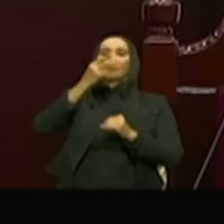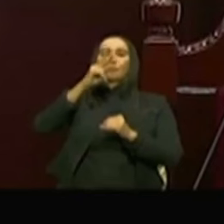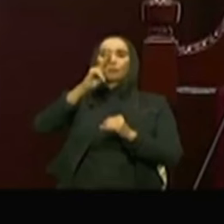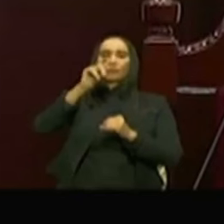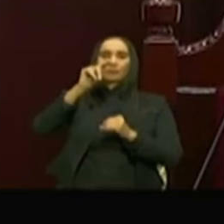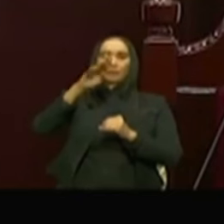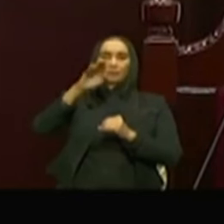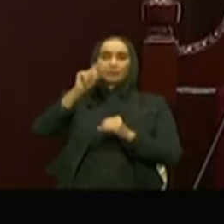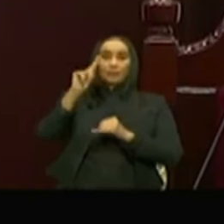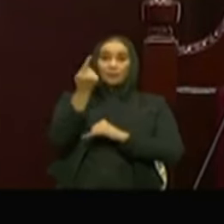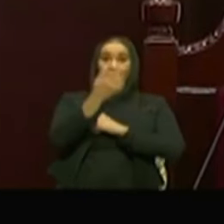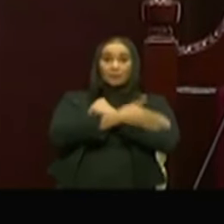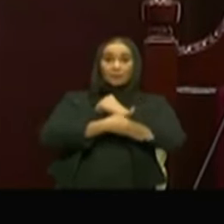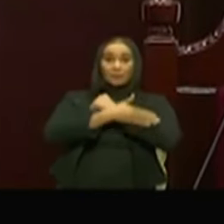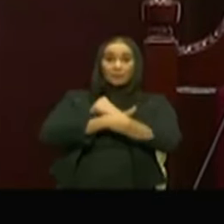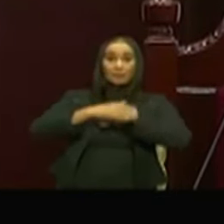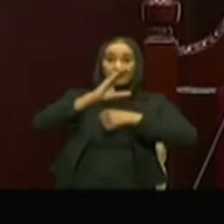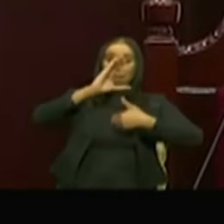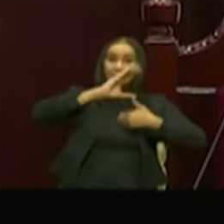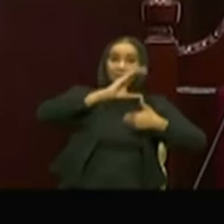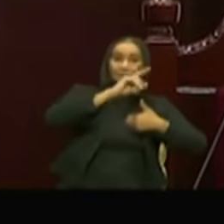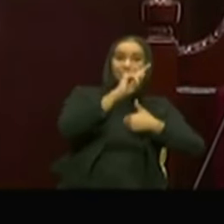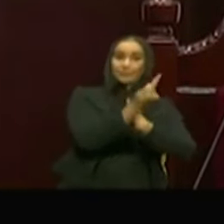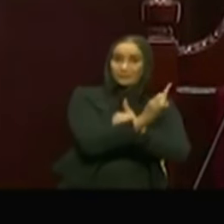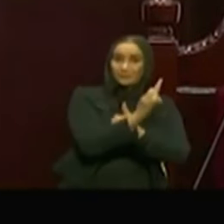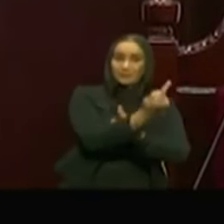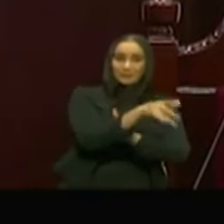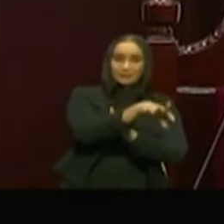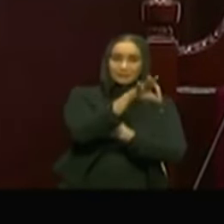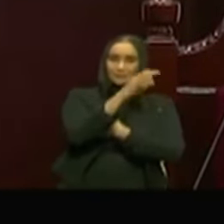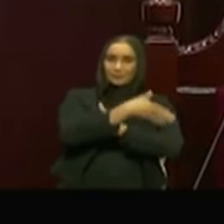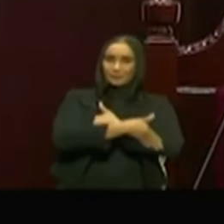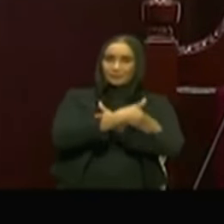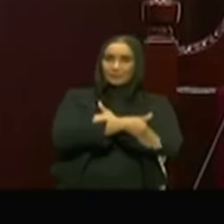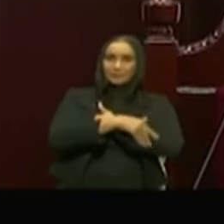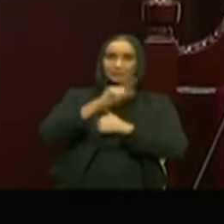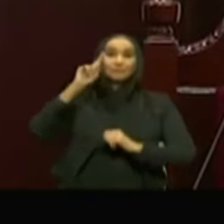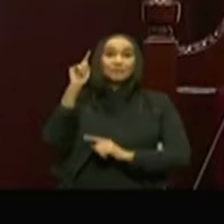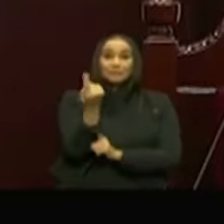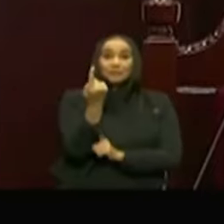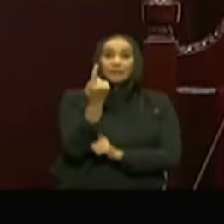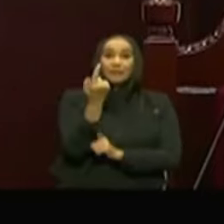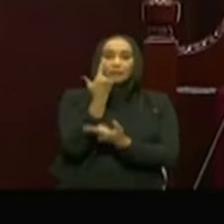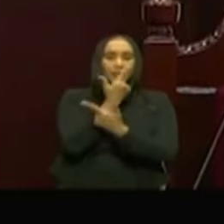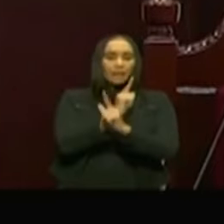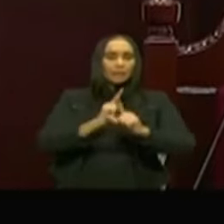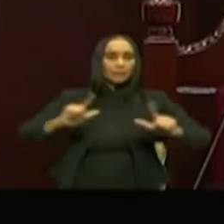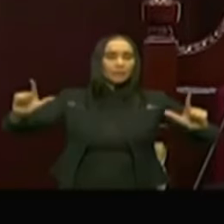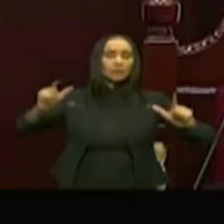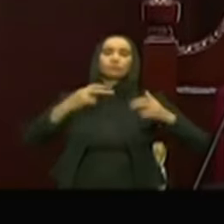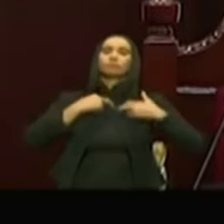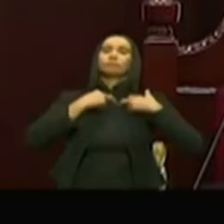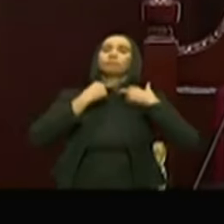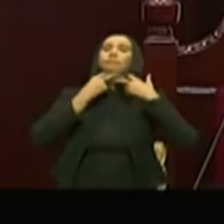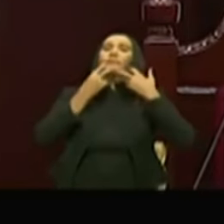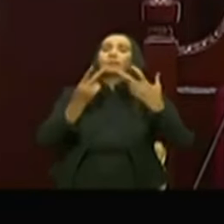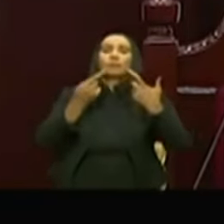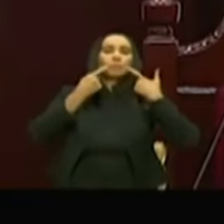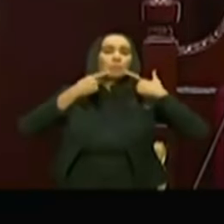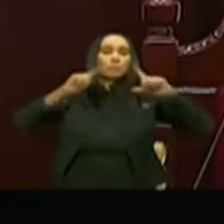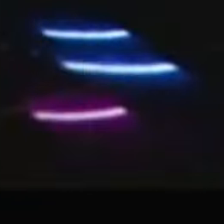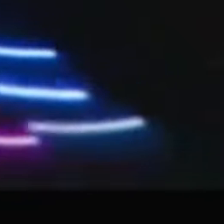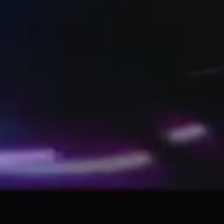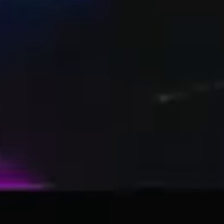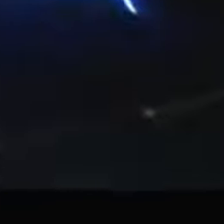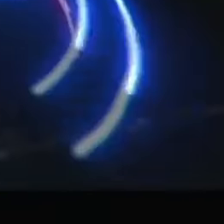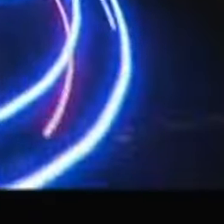el primer país del continente, el primer país del continente por primera vez en libertad de expresión y libertad de prensa.